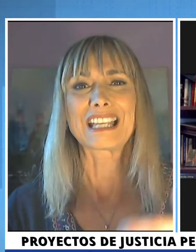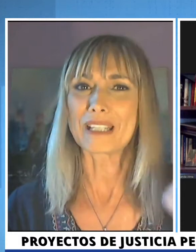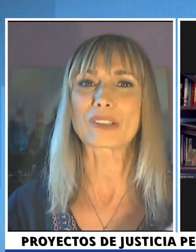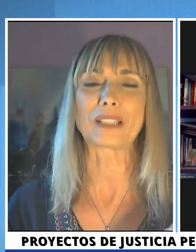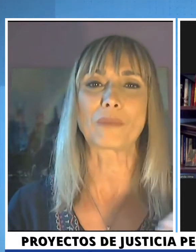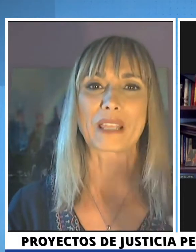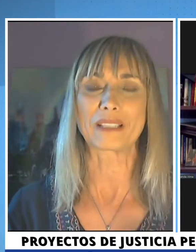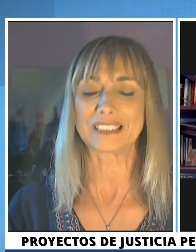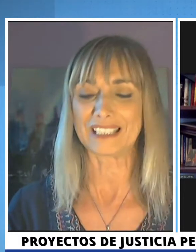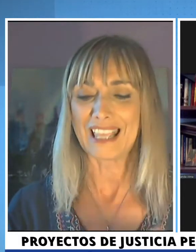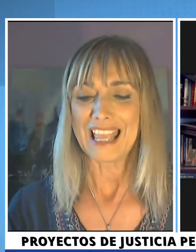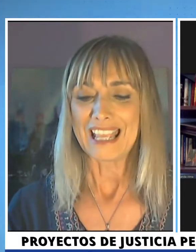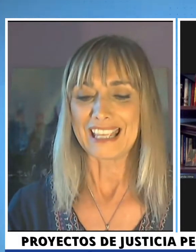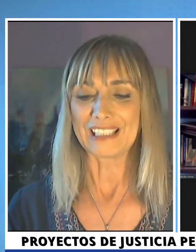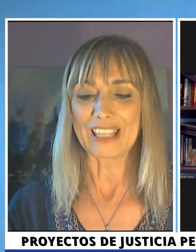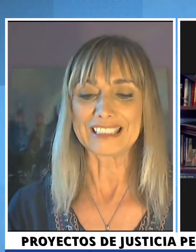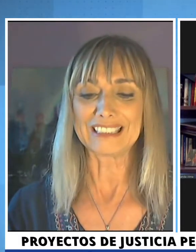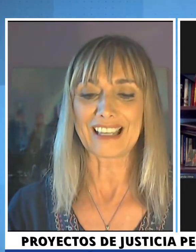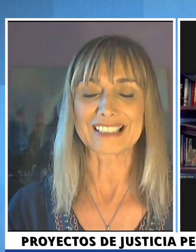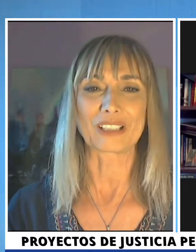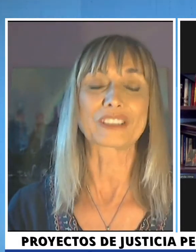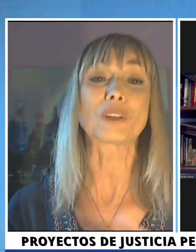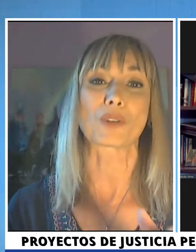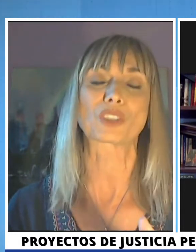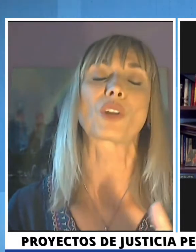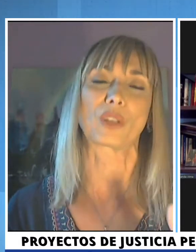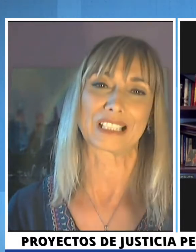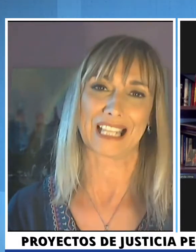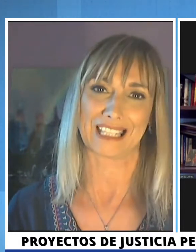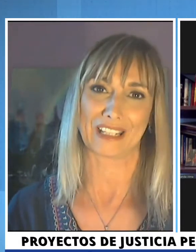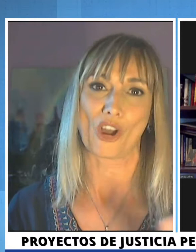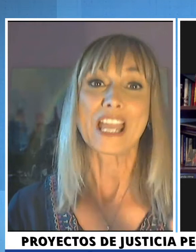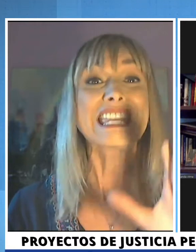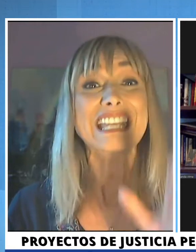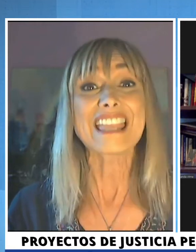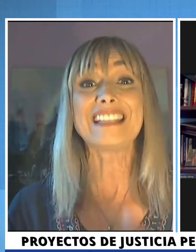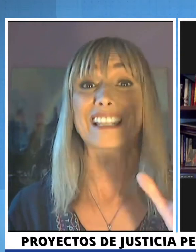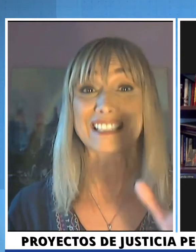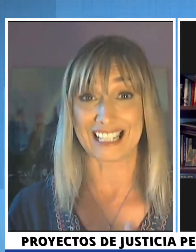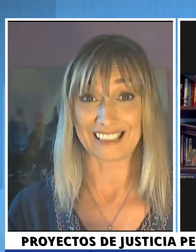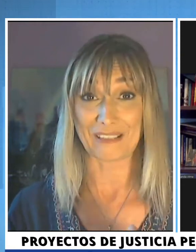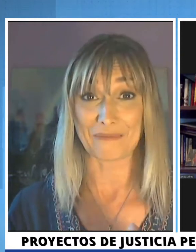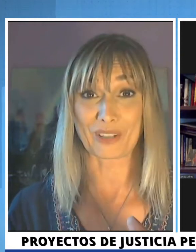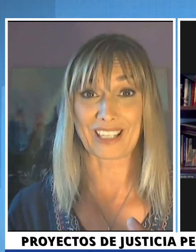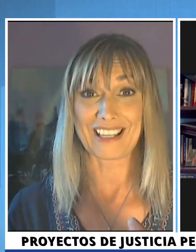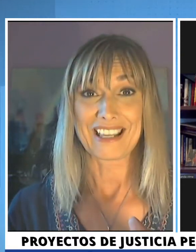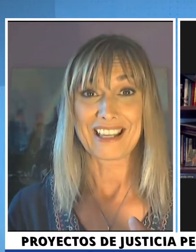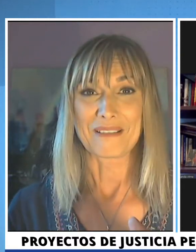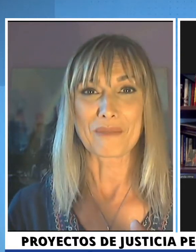que ya veníamos hablando, para debatir los distintos proyectos de violencia de género. Y qué interesante,